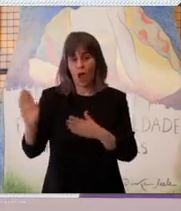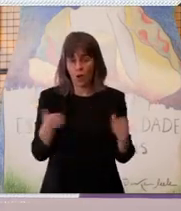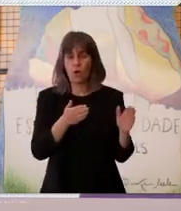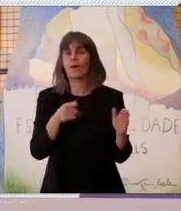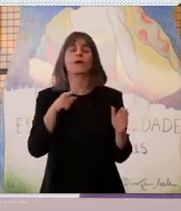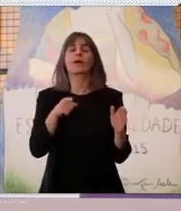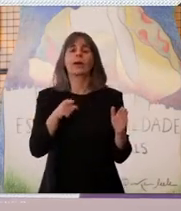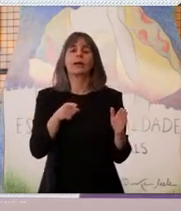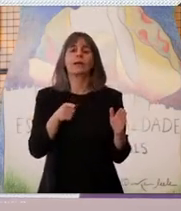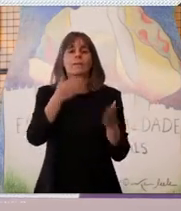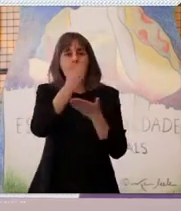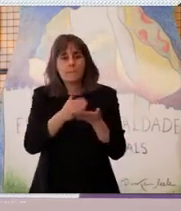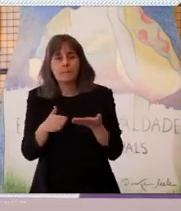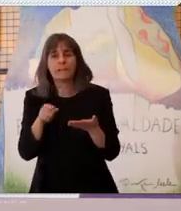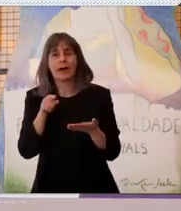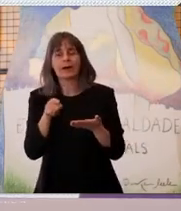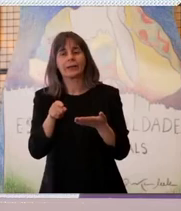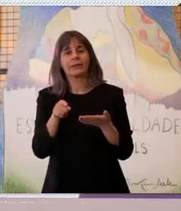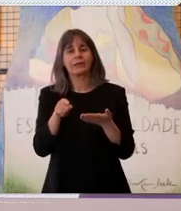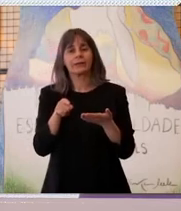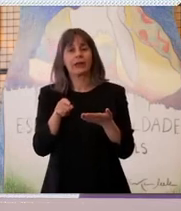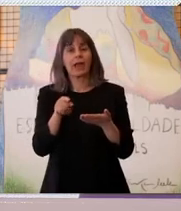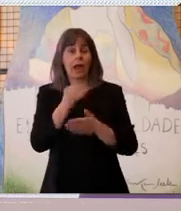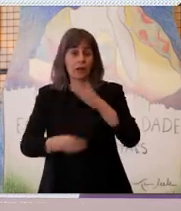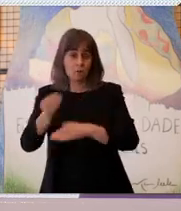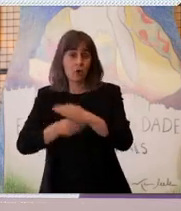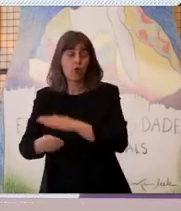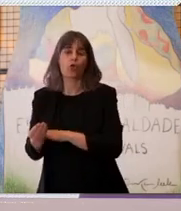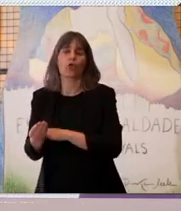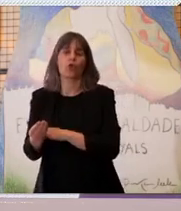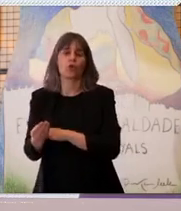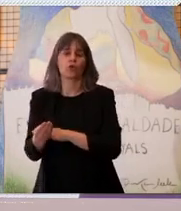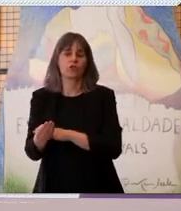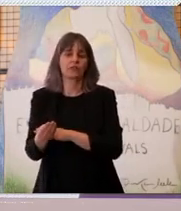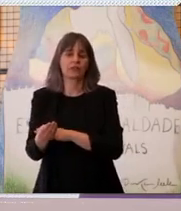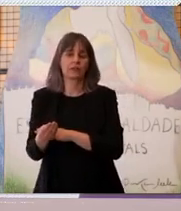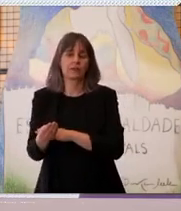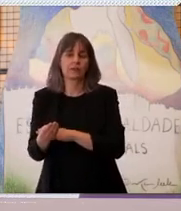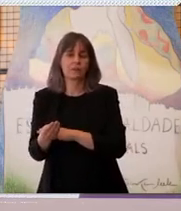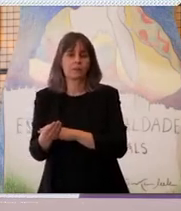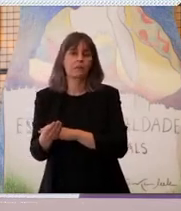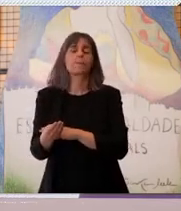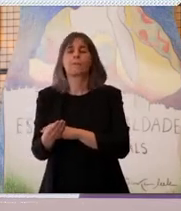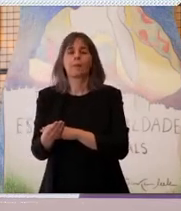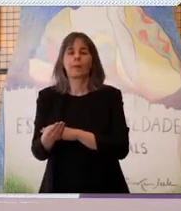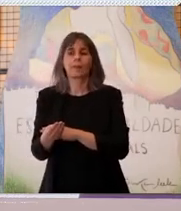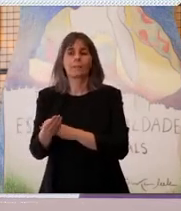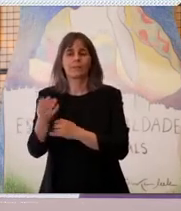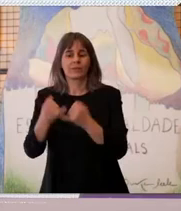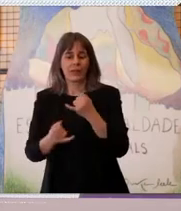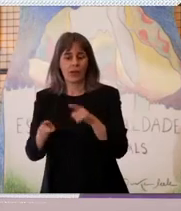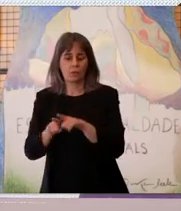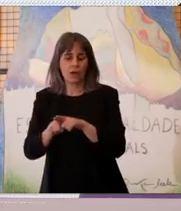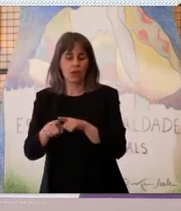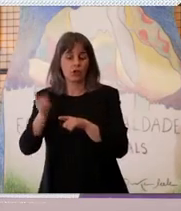parte del bueno que ahora se llama del cuidado pero esa parte de la reproducción que En definitiva remite a los ámbitos públicos